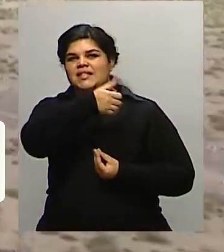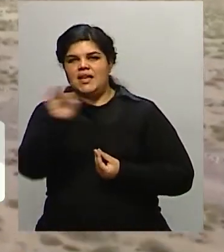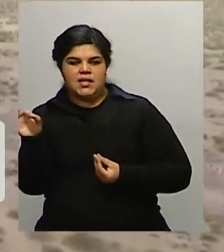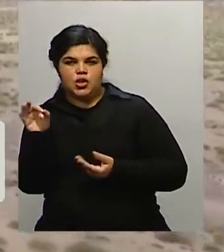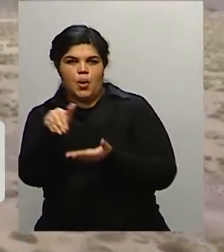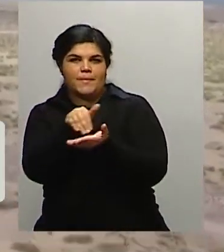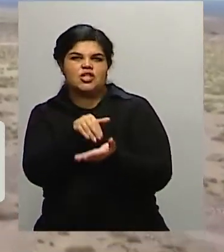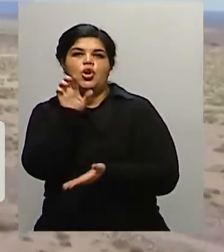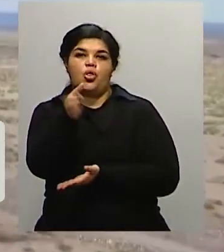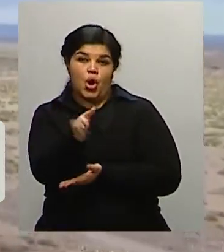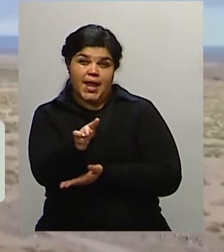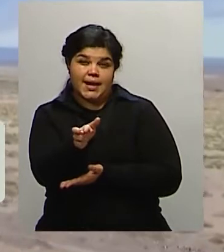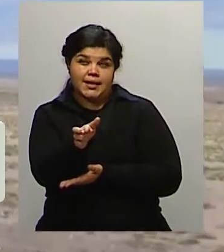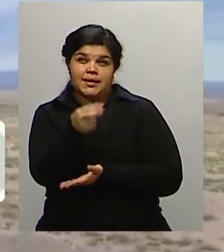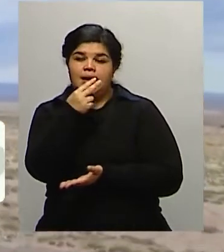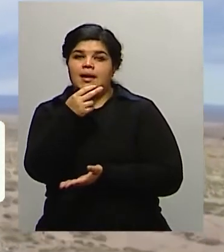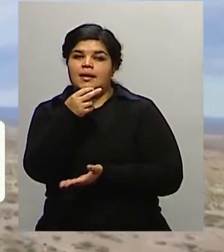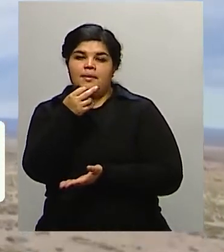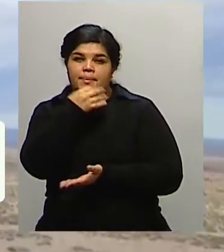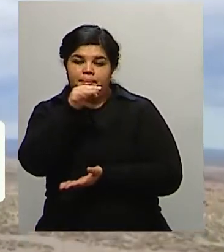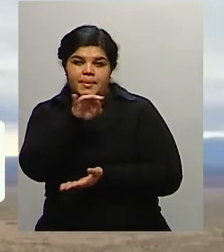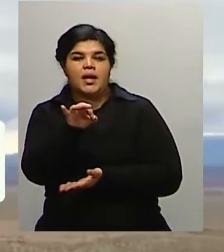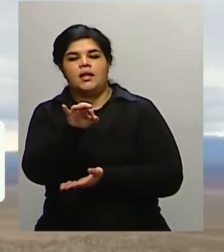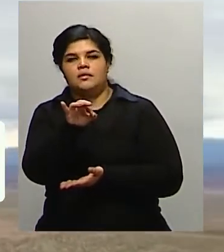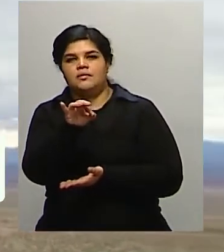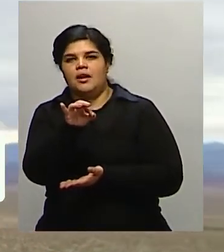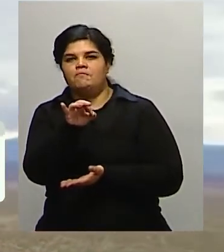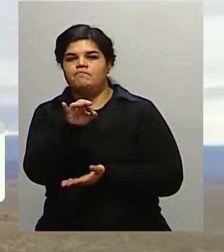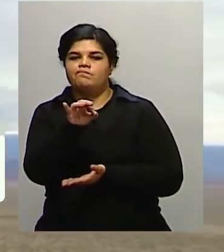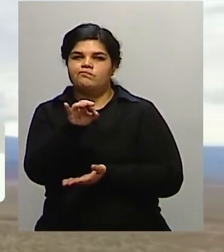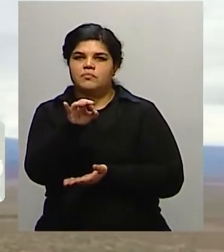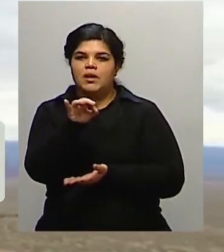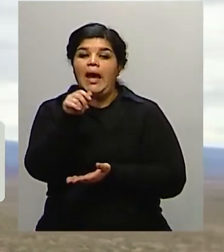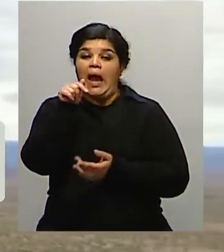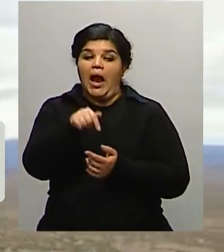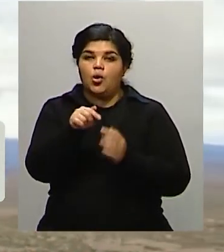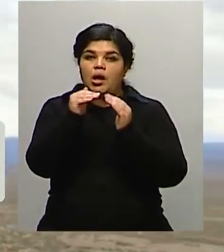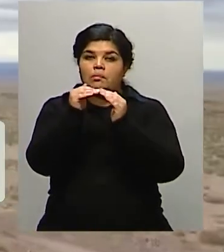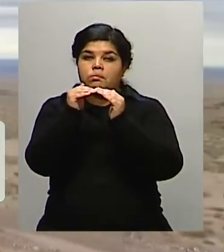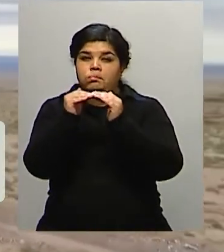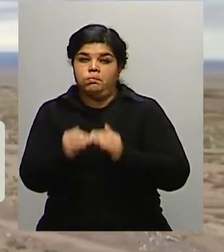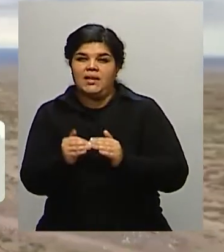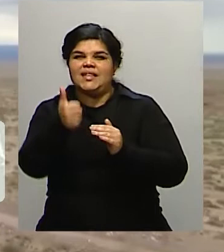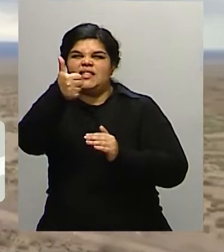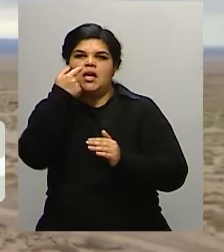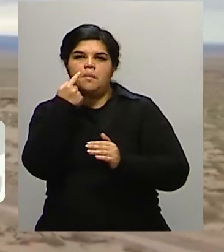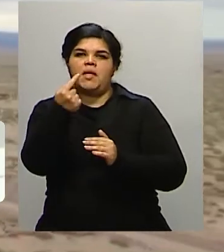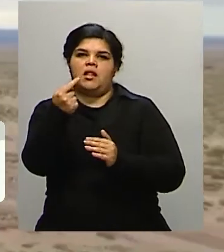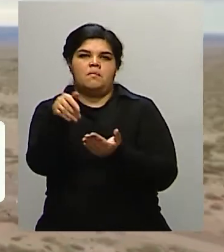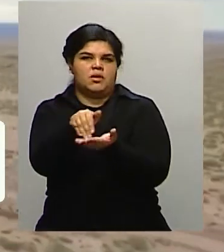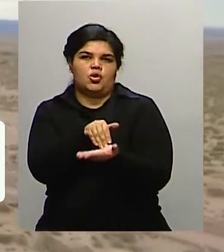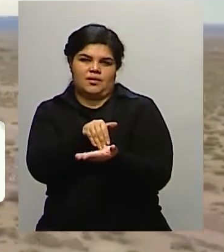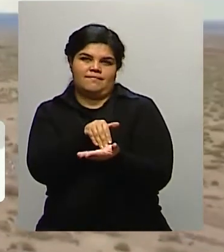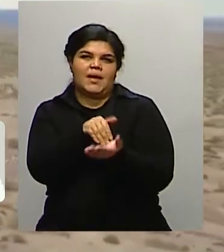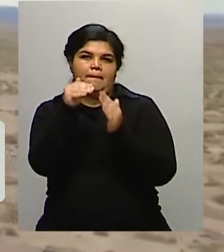déficit energético, posiblemente tengamos una balanza energética negativa en el orden de los 6 mil millones. Uh-huh. Pero está